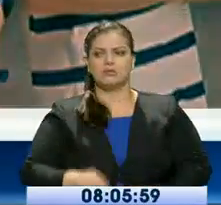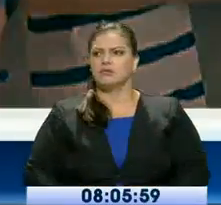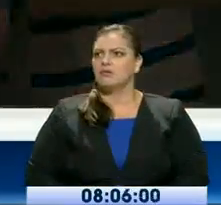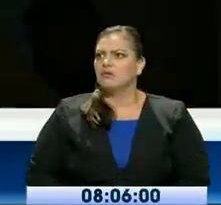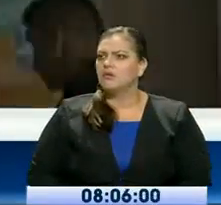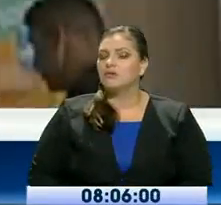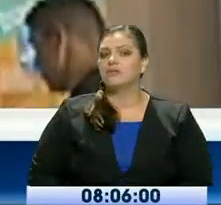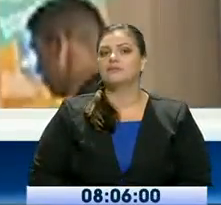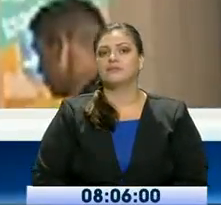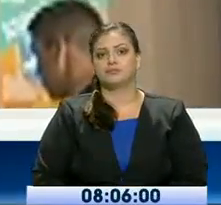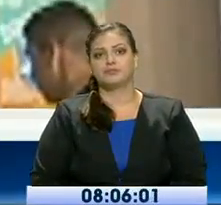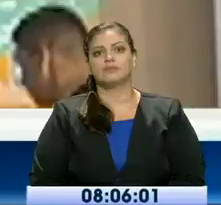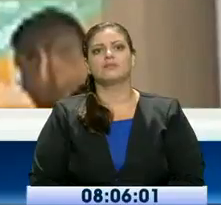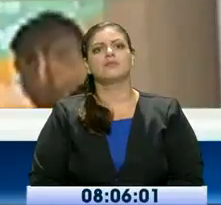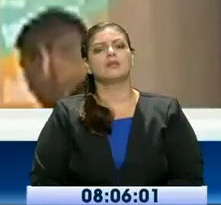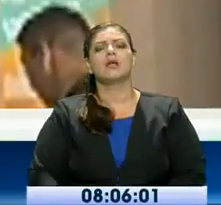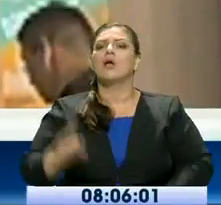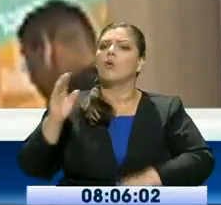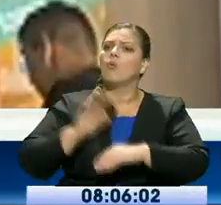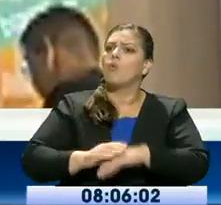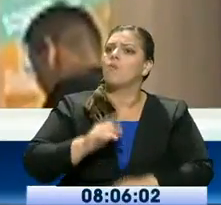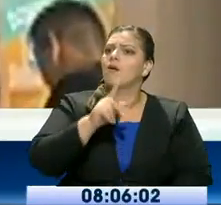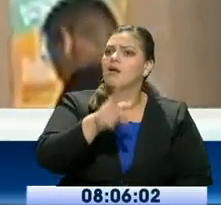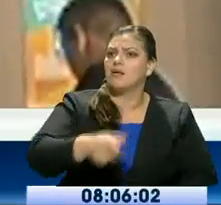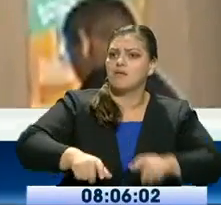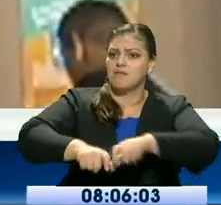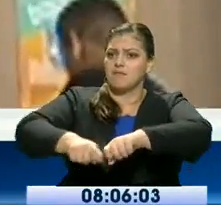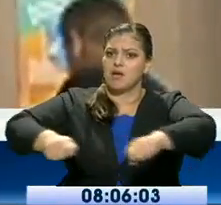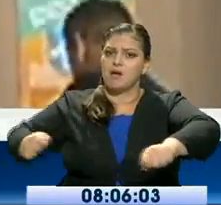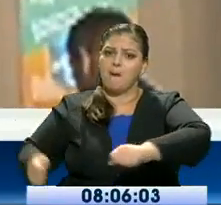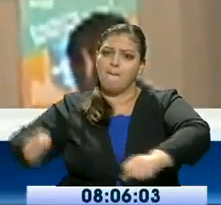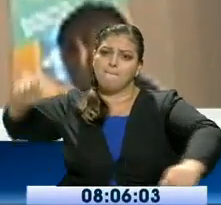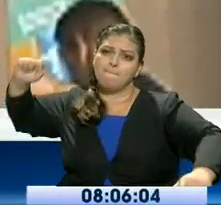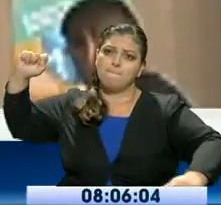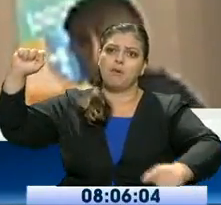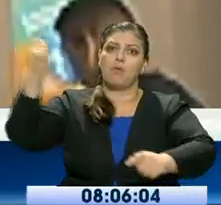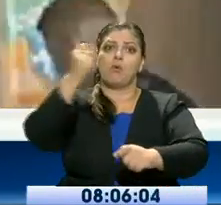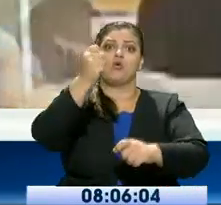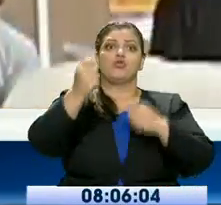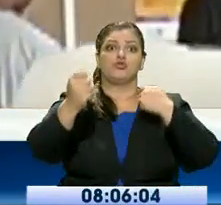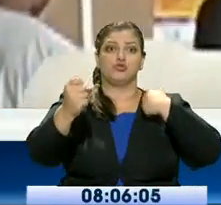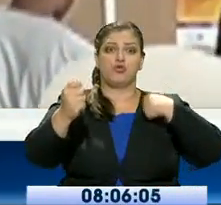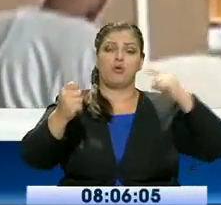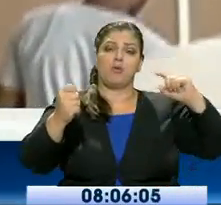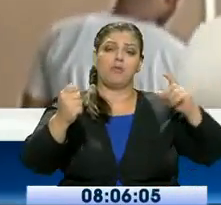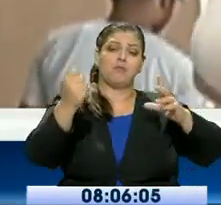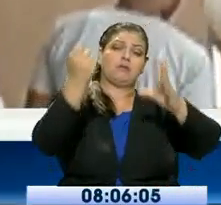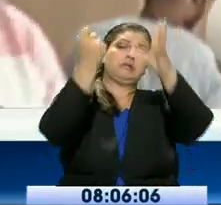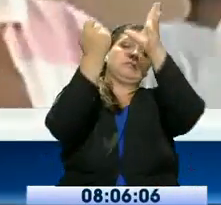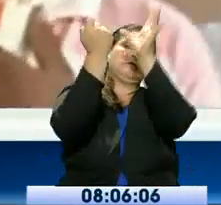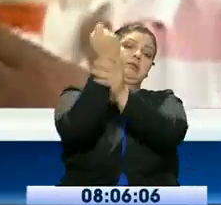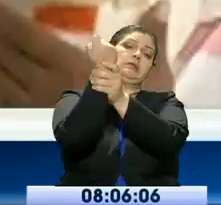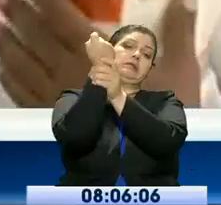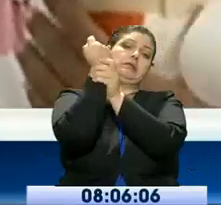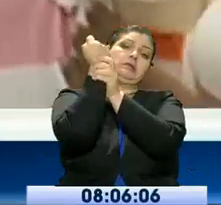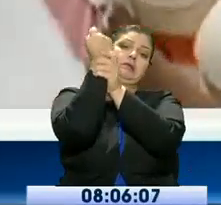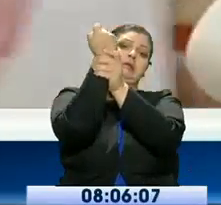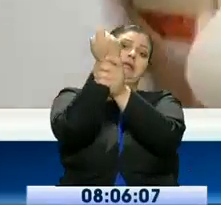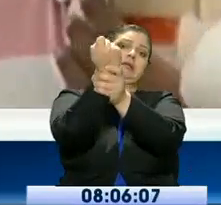medio podrido por ahí y de una a quererle darle un palazo en la cabeza. Sino que yo me meto, levanto la mano y me pega dos